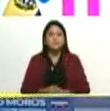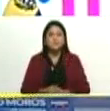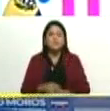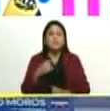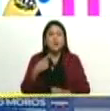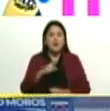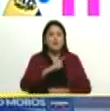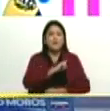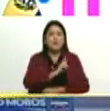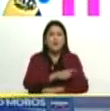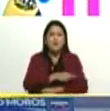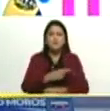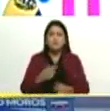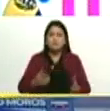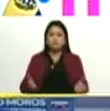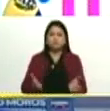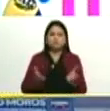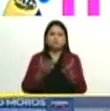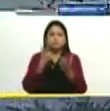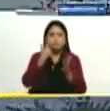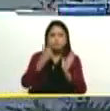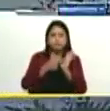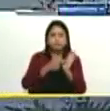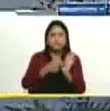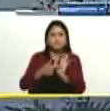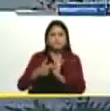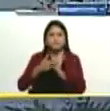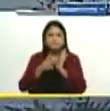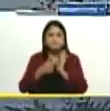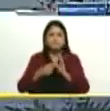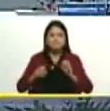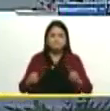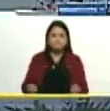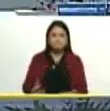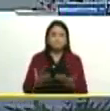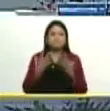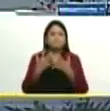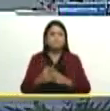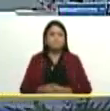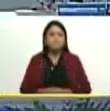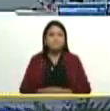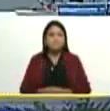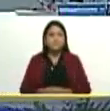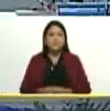fuerza se manifiesta el surgimiento de un mundo nuevo,